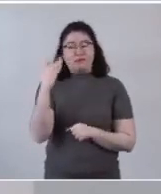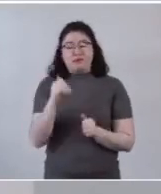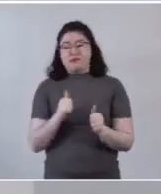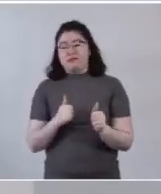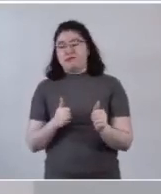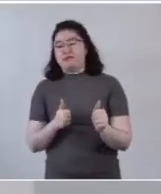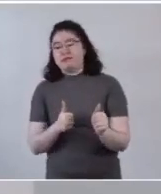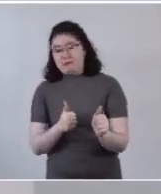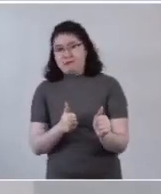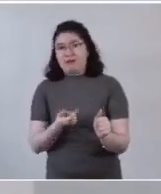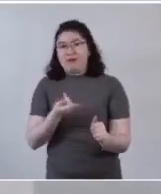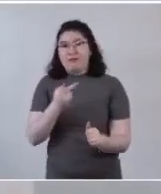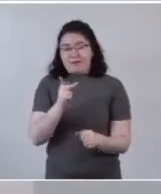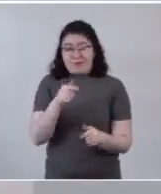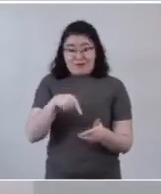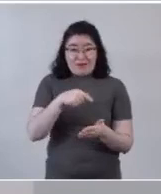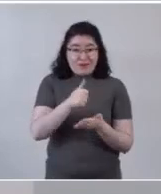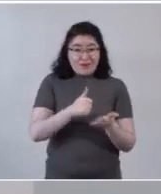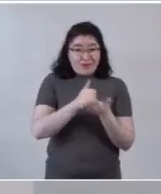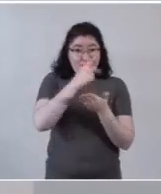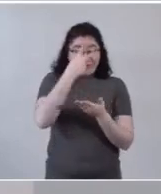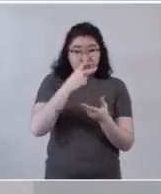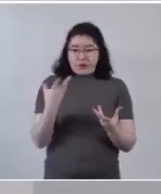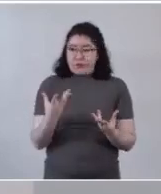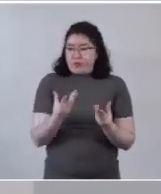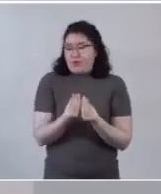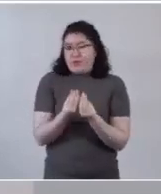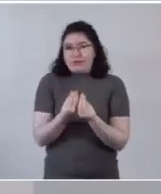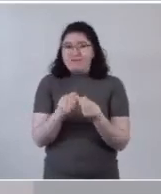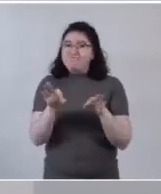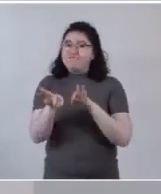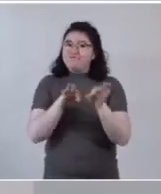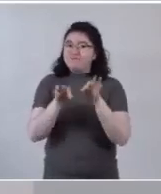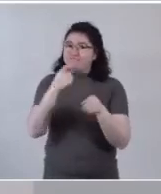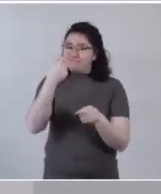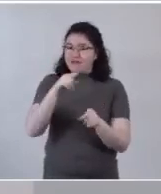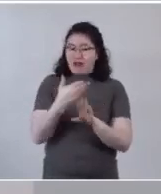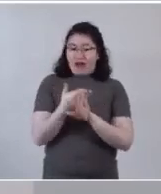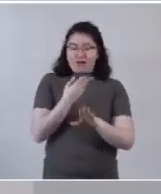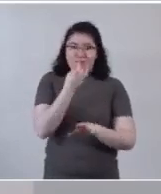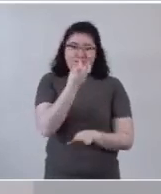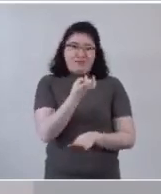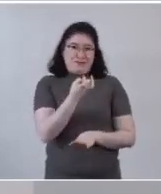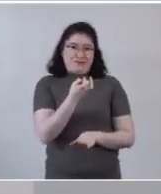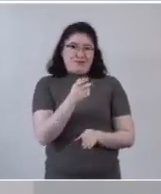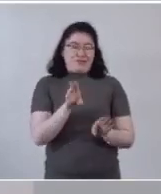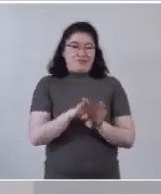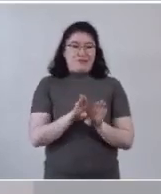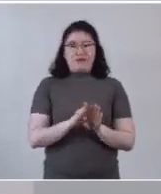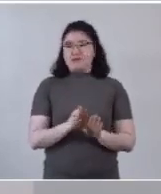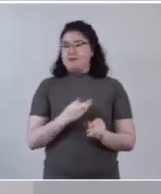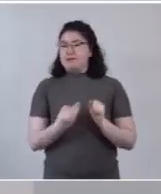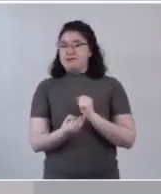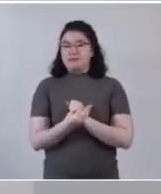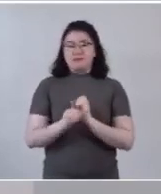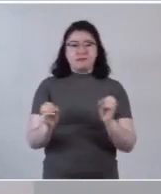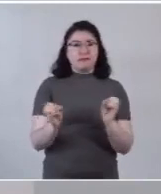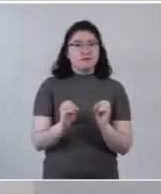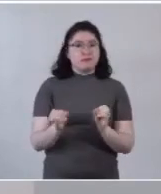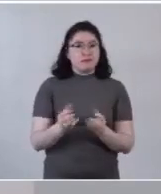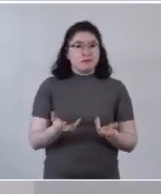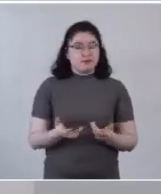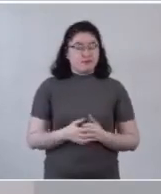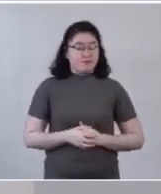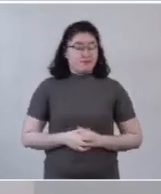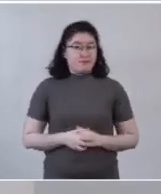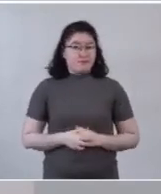trabajando particularmente en la Ciudad de México de manera coordinada para que pues no se presente una situación en donde no tengan el equipo de protección